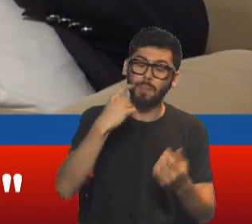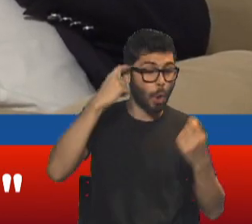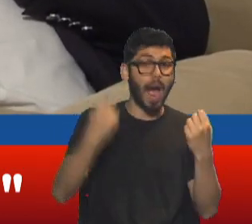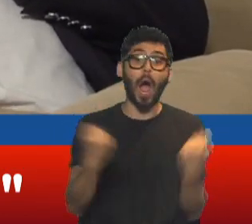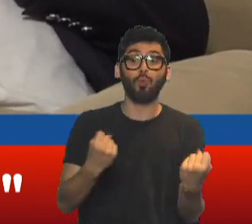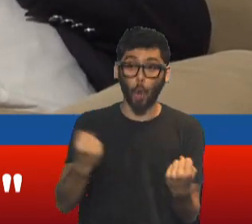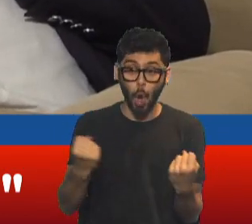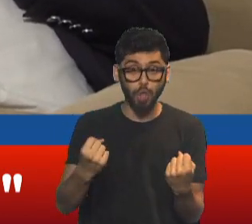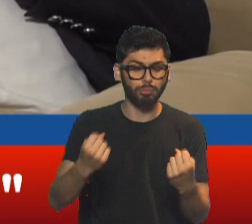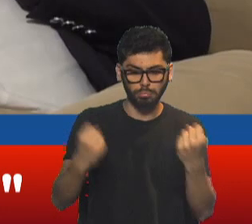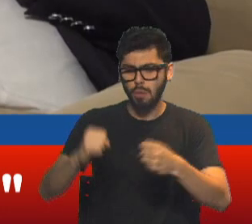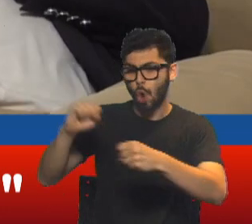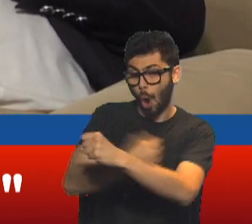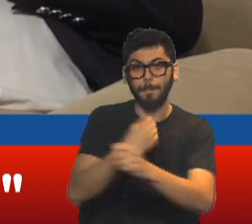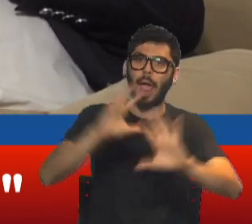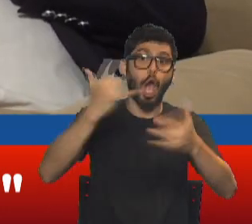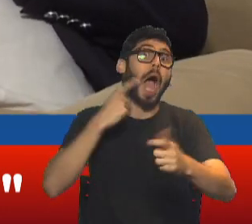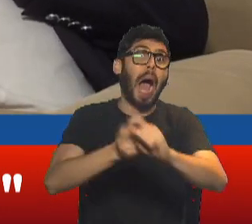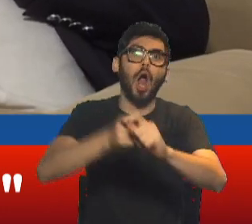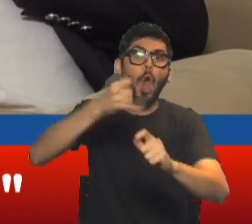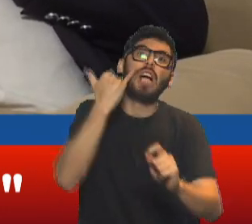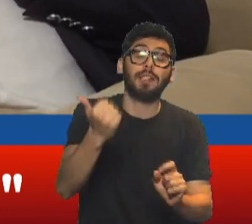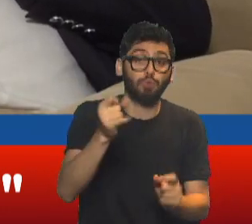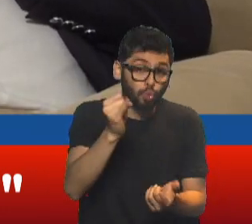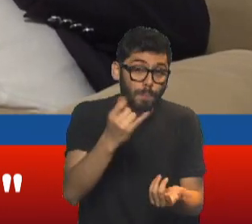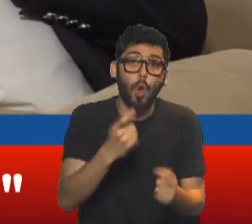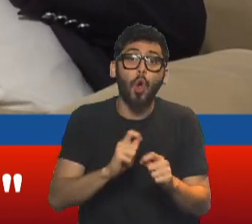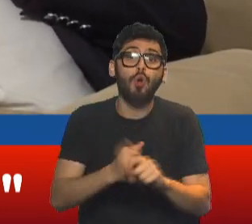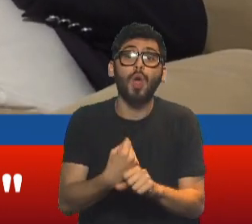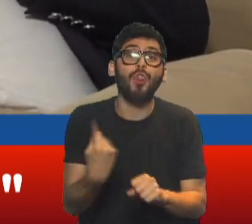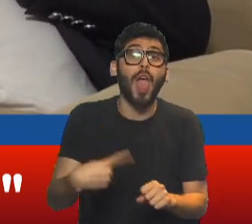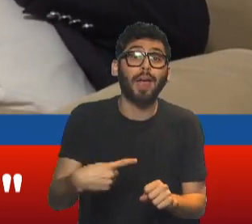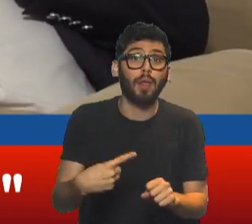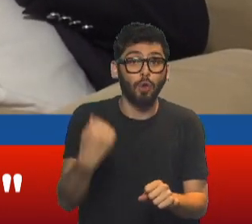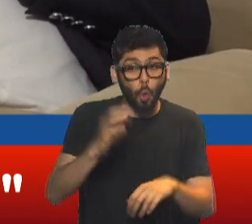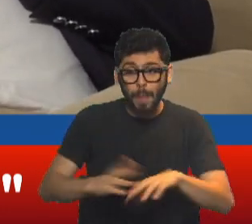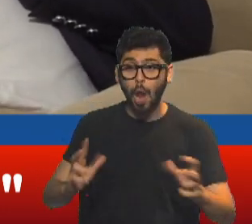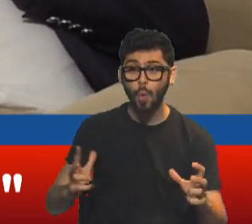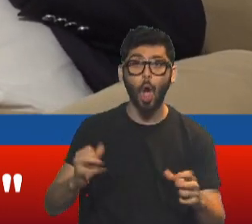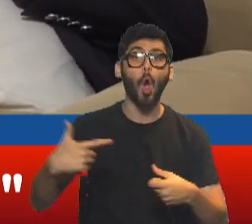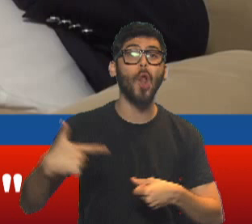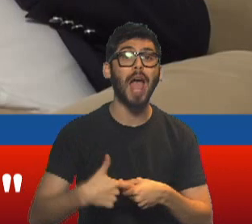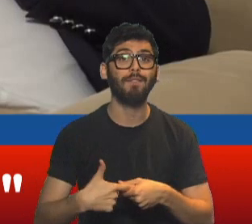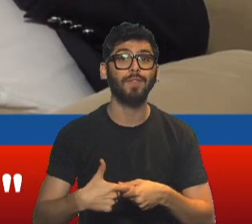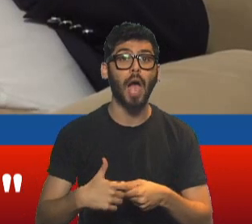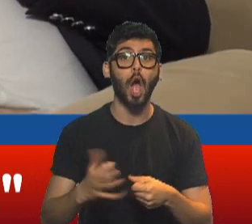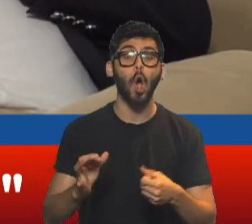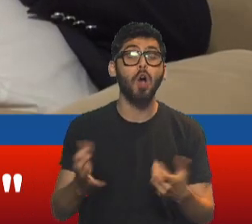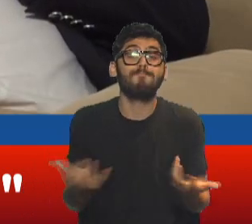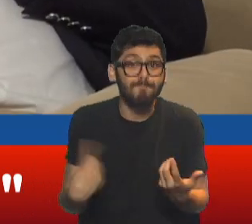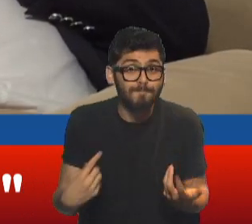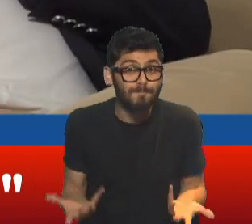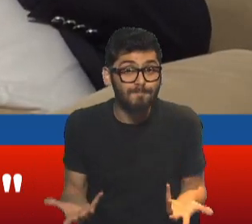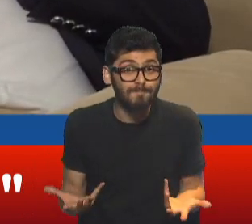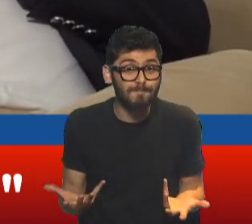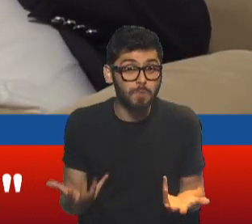arreglar, pero si no sé si es el carburador o nos quedamos sin nafta o tenemos un problema de tracción, por más que quiera arreglarlo inmediatamente no voy a poder. Y para